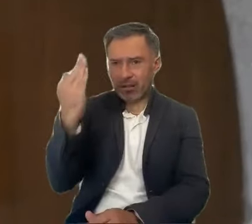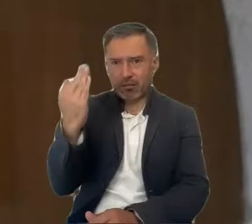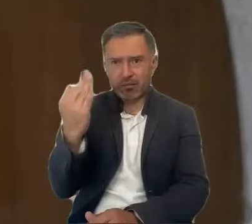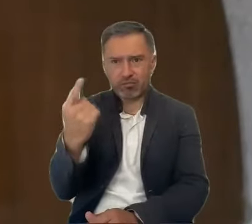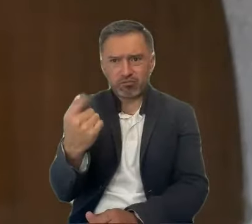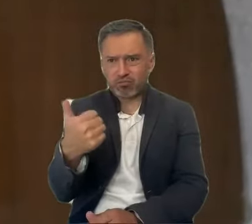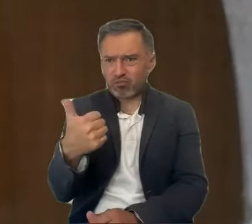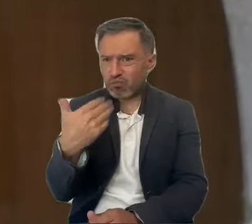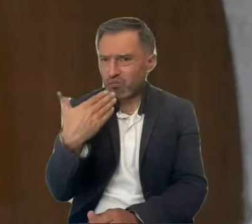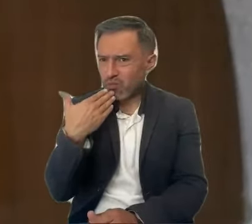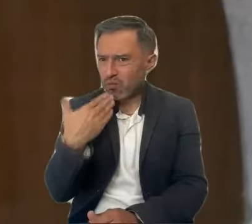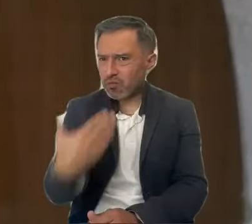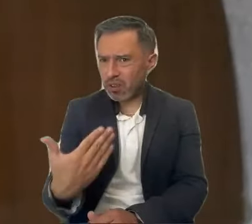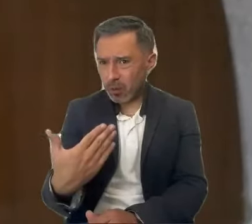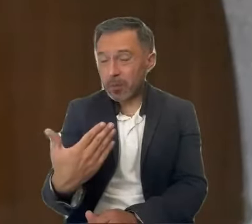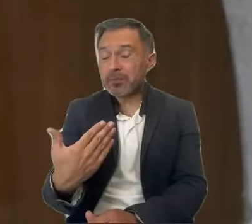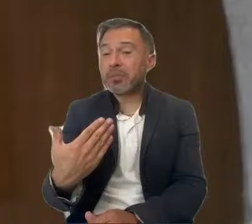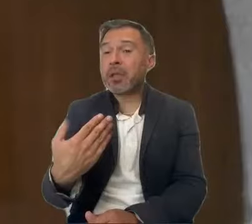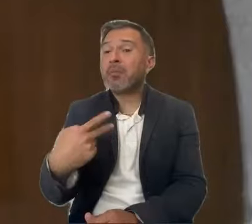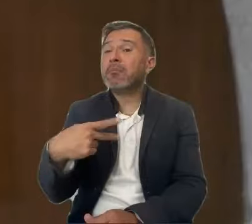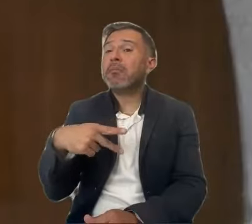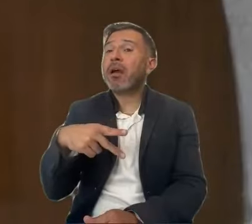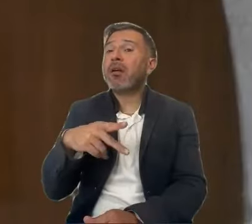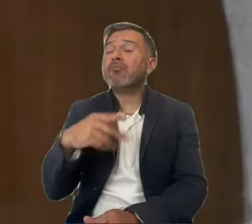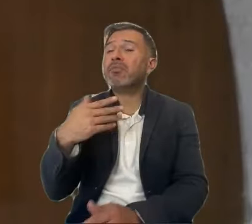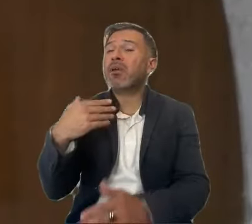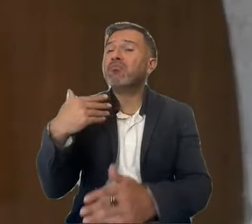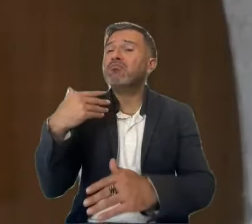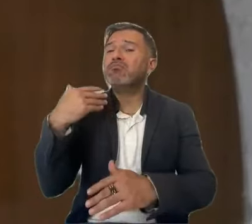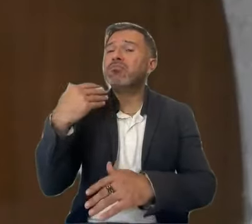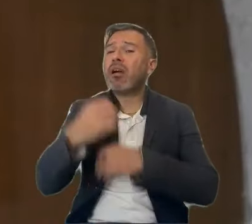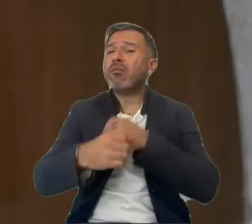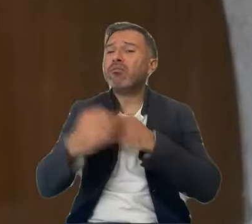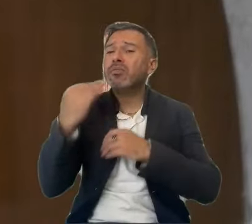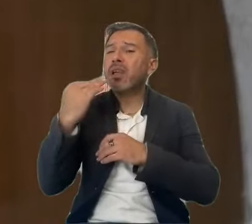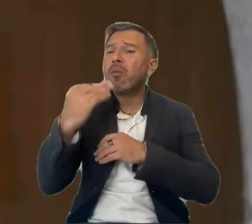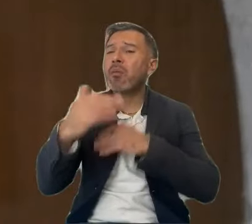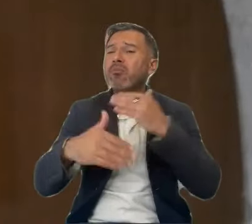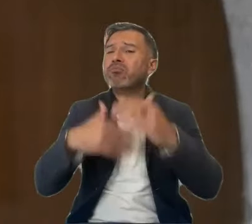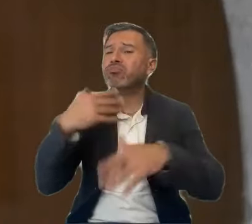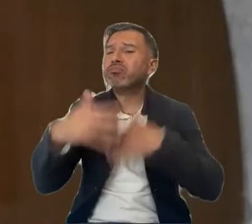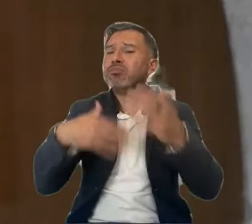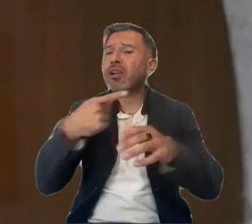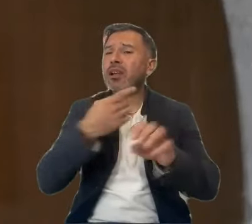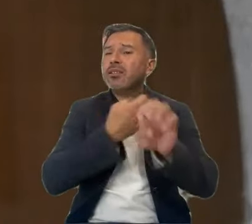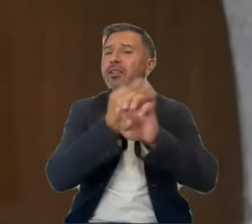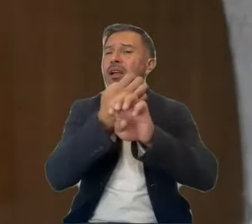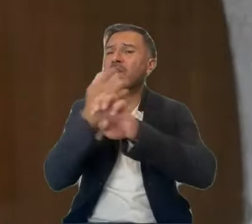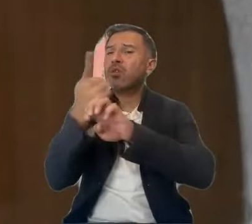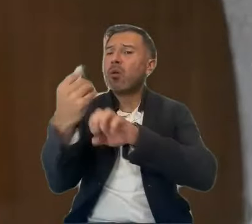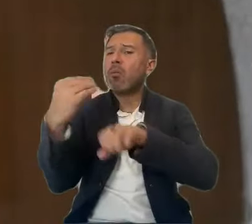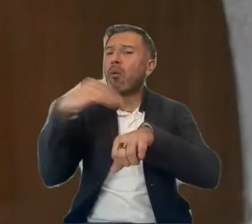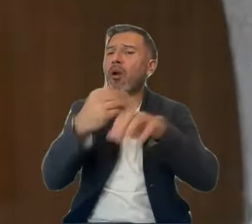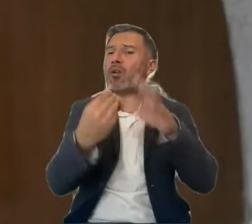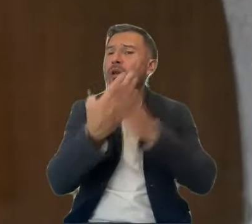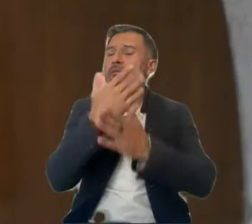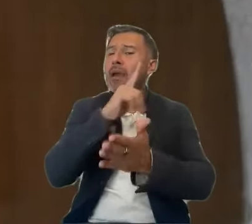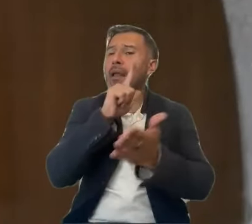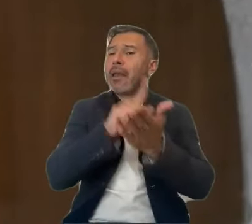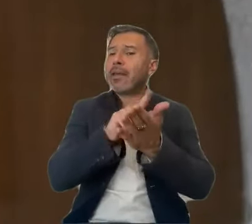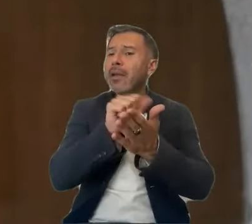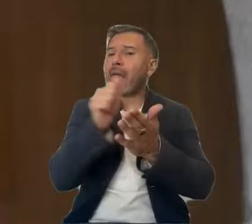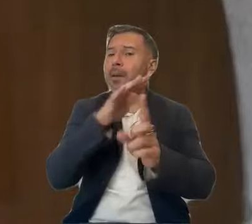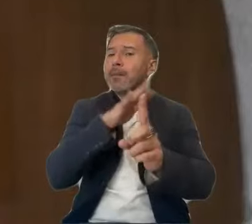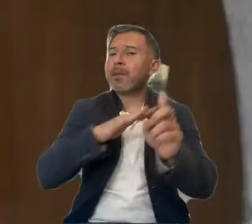muchos estados han ido teniendo sus leyes de responsabilidad ambiental. Hoy,